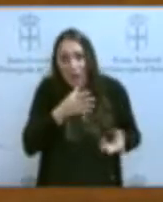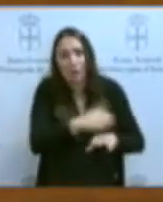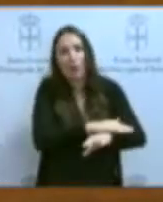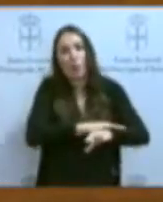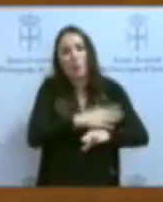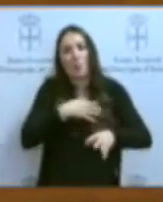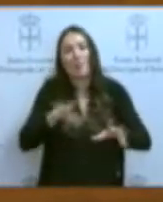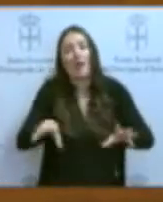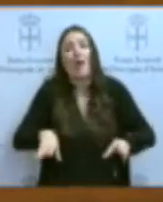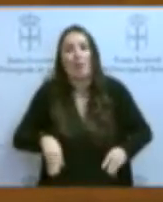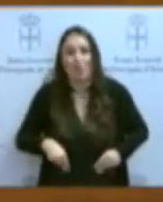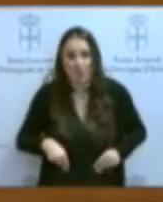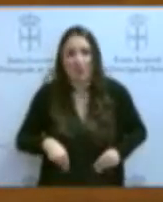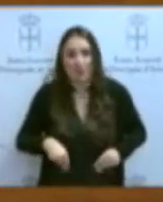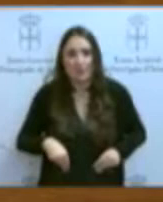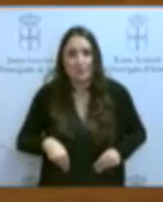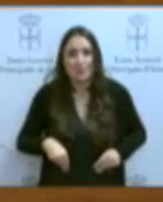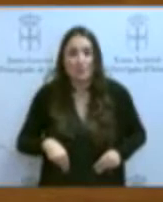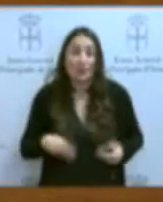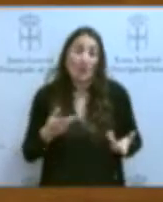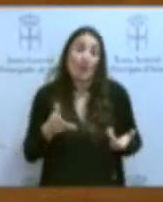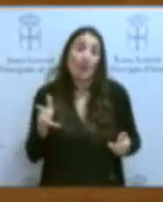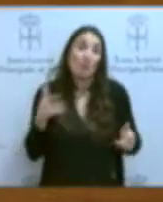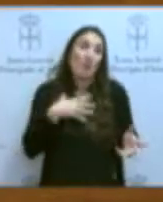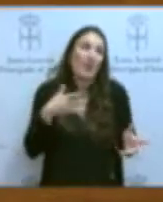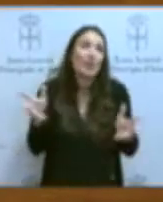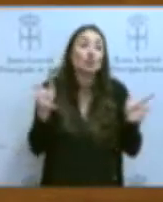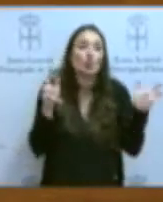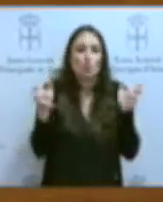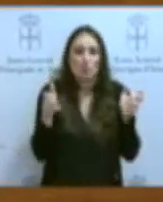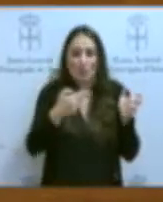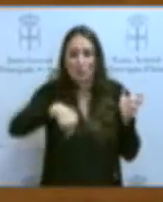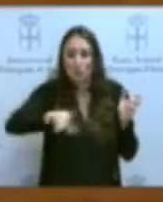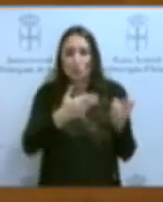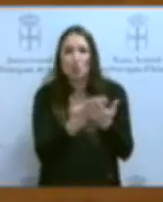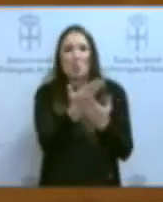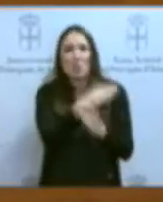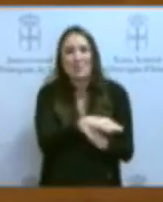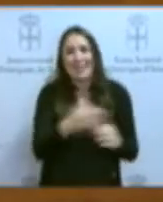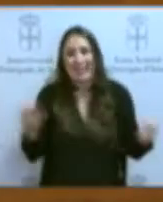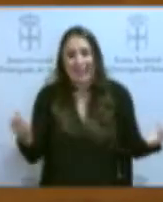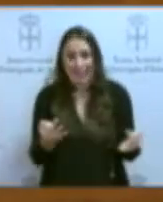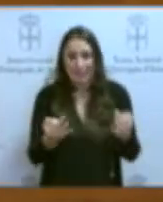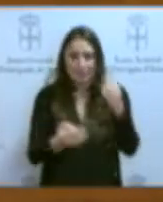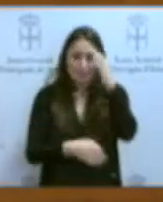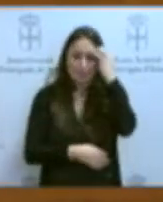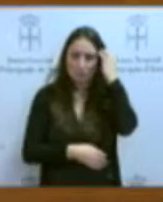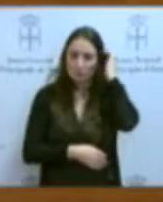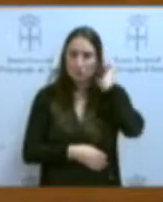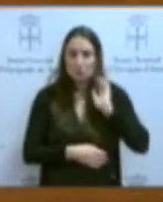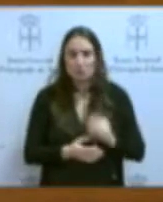quitado las manos de las orejas, escuche las propuestas que tenemos el conjunto de grupos de la